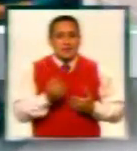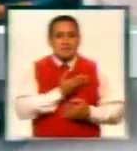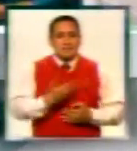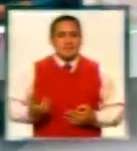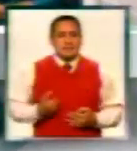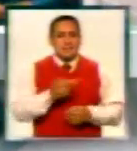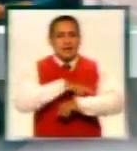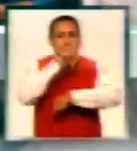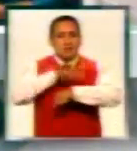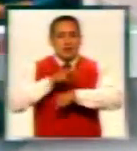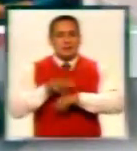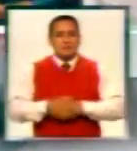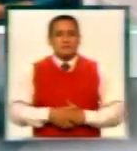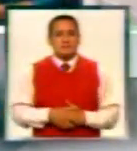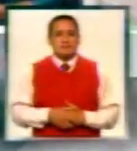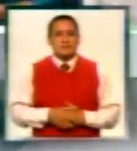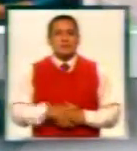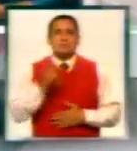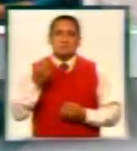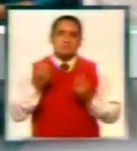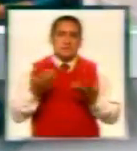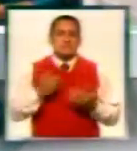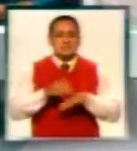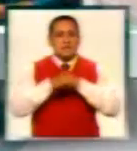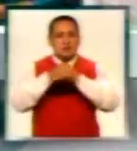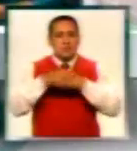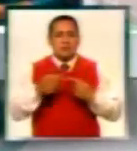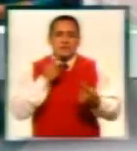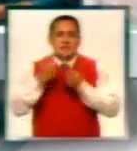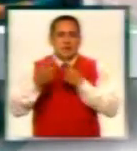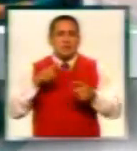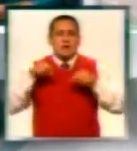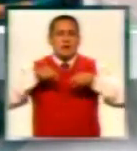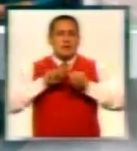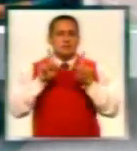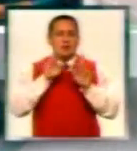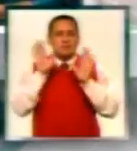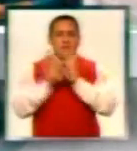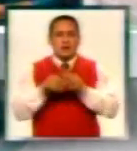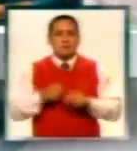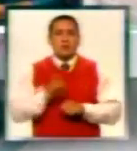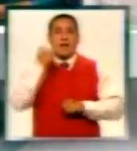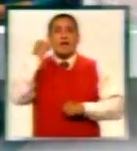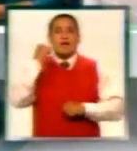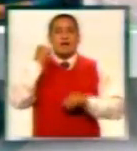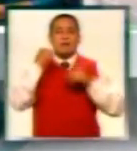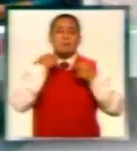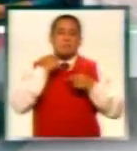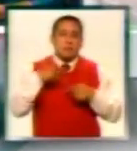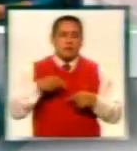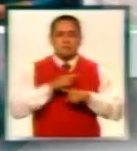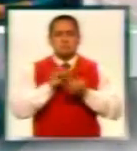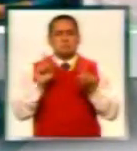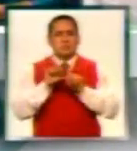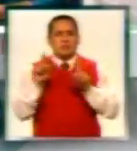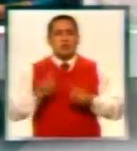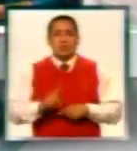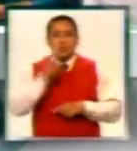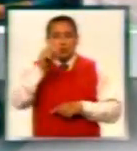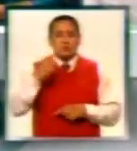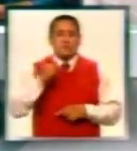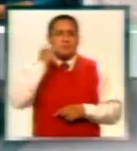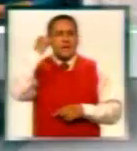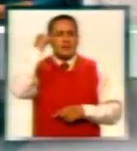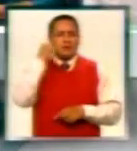presidente regional? Saludamos el diálogo. Aquí no hay vencidos ni vencedores. Aquí los únicos vencedores